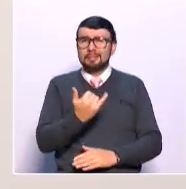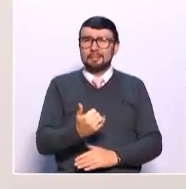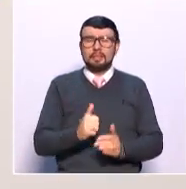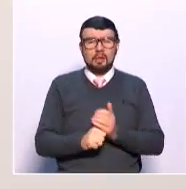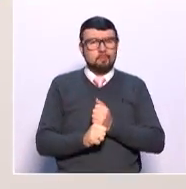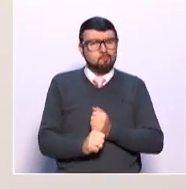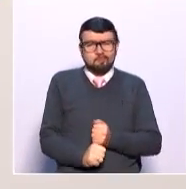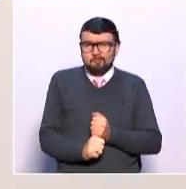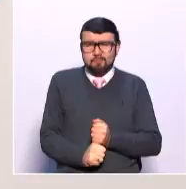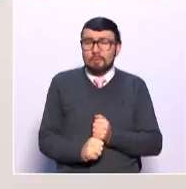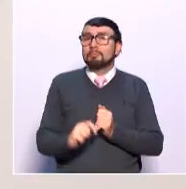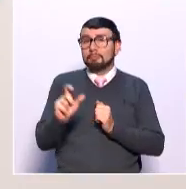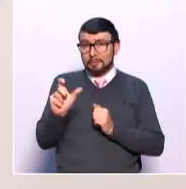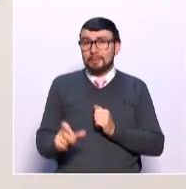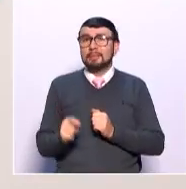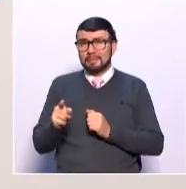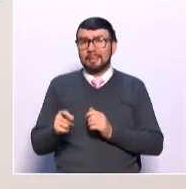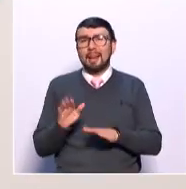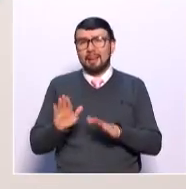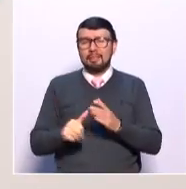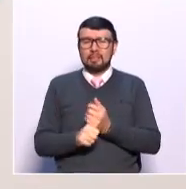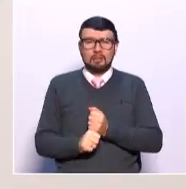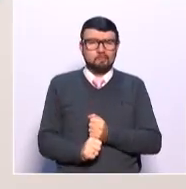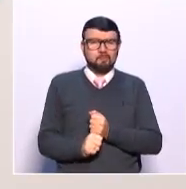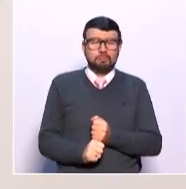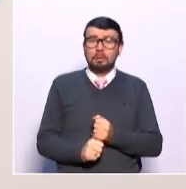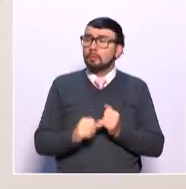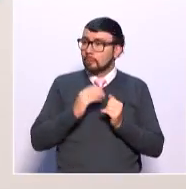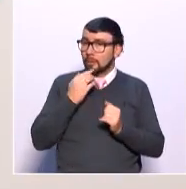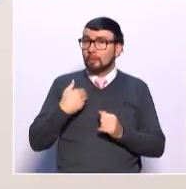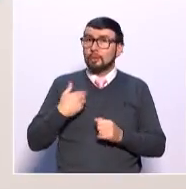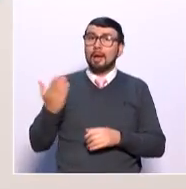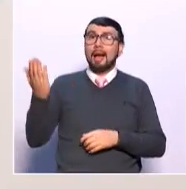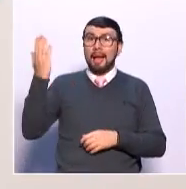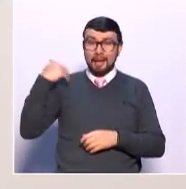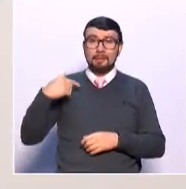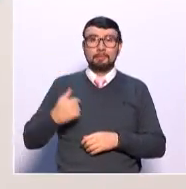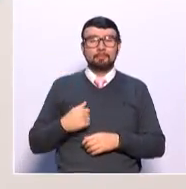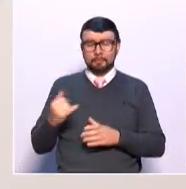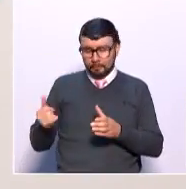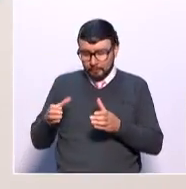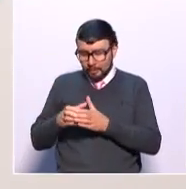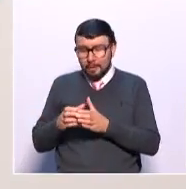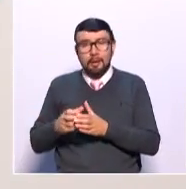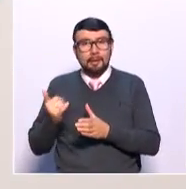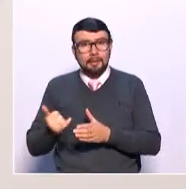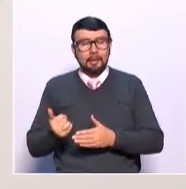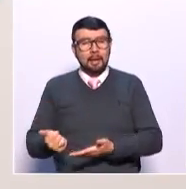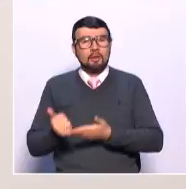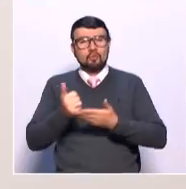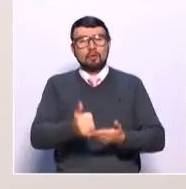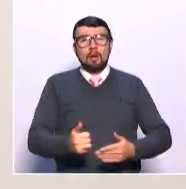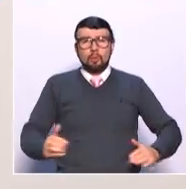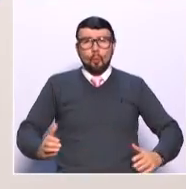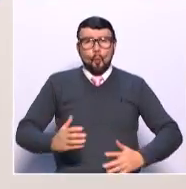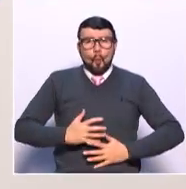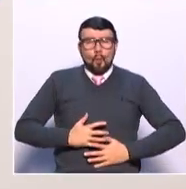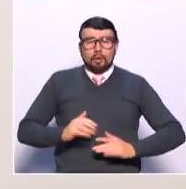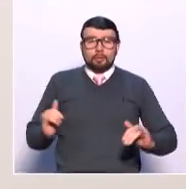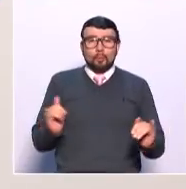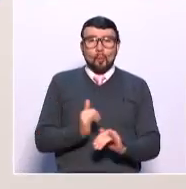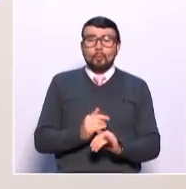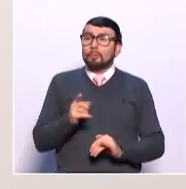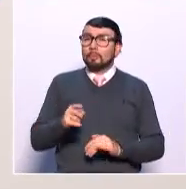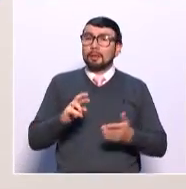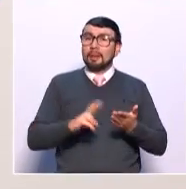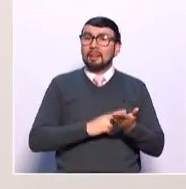tiroideas el estreñido por eso yo cuando hice el kit de pérdida de peso nuestro siempre tengo ni té ni están las revistas que ustedes